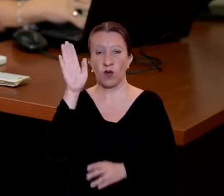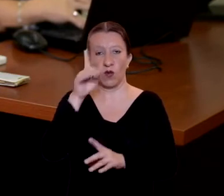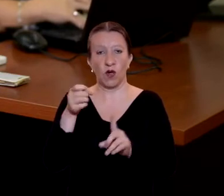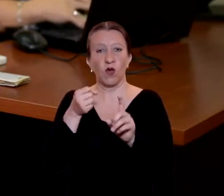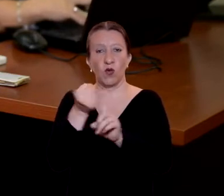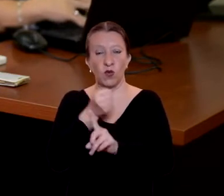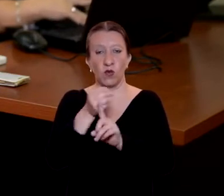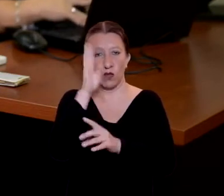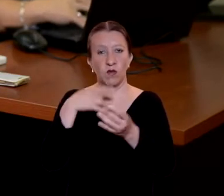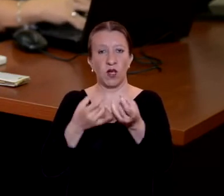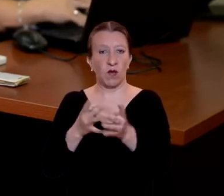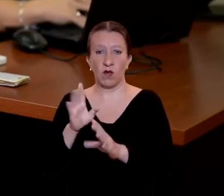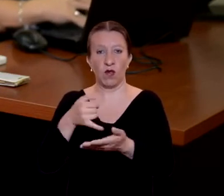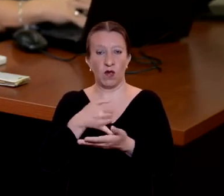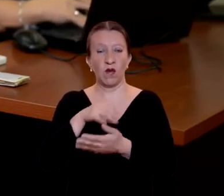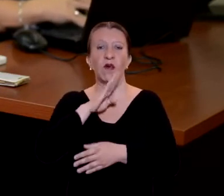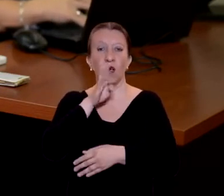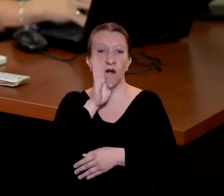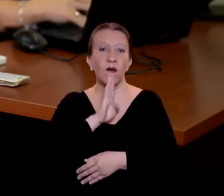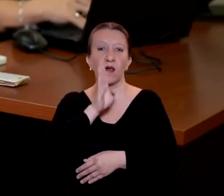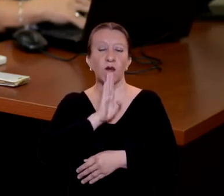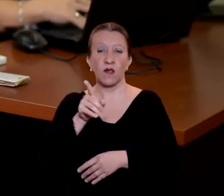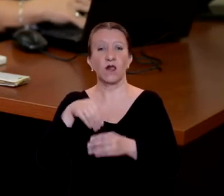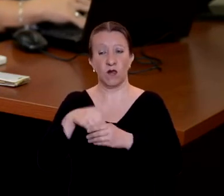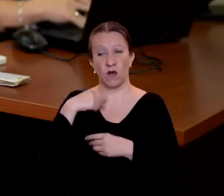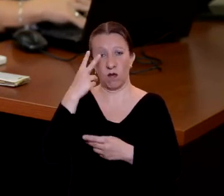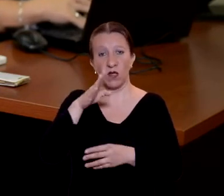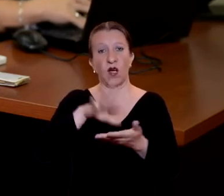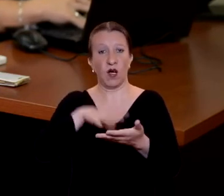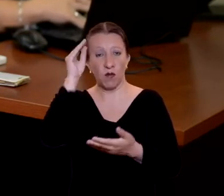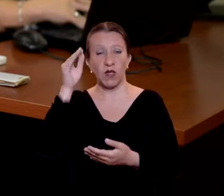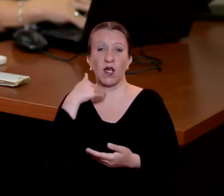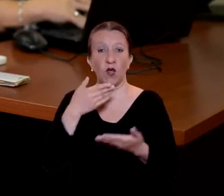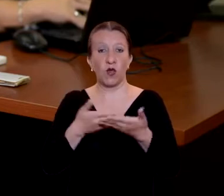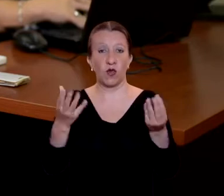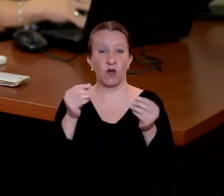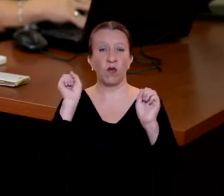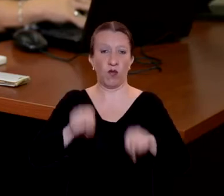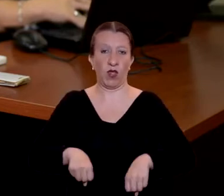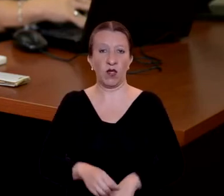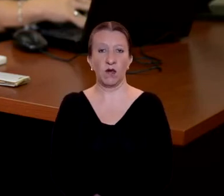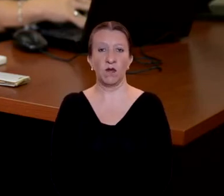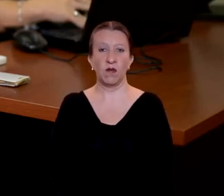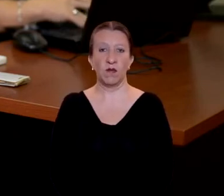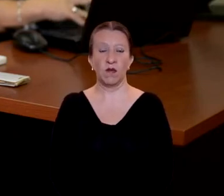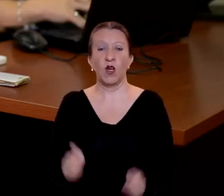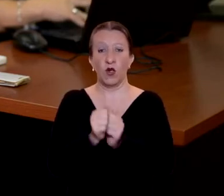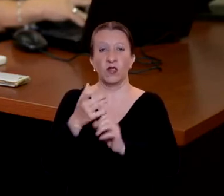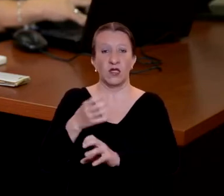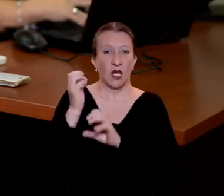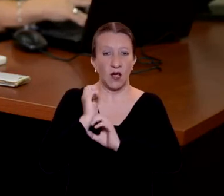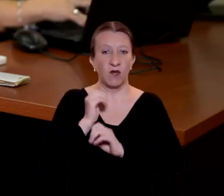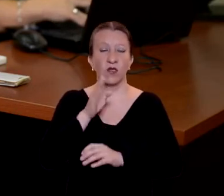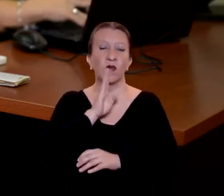vencer. Siempre está dándonos lecciones de que todo en la vida se puede, ¿no? Con sacrificio